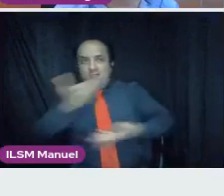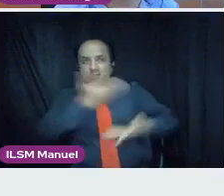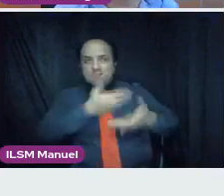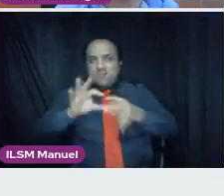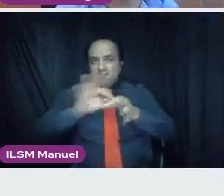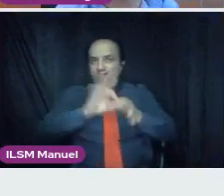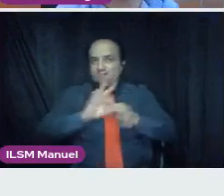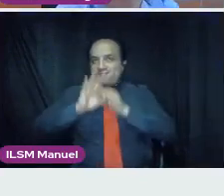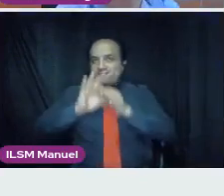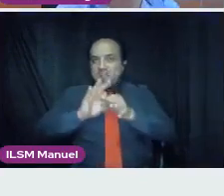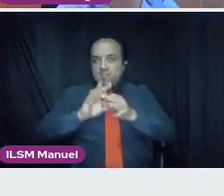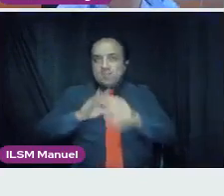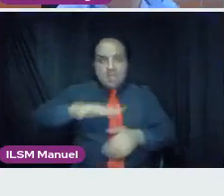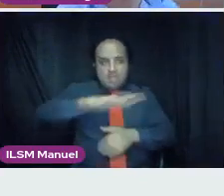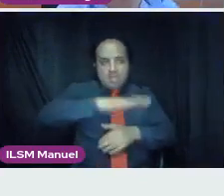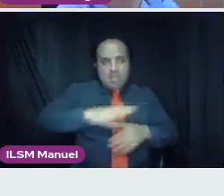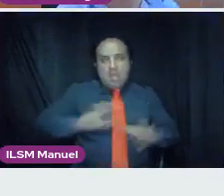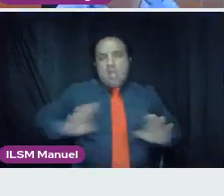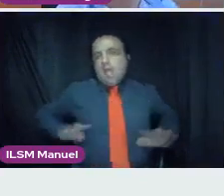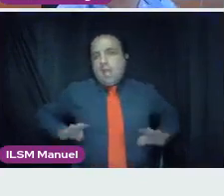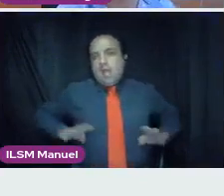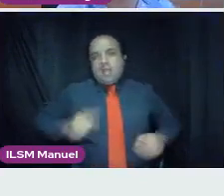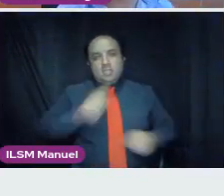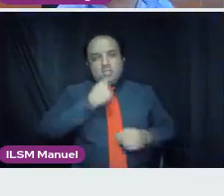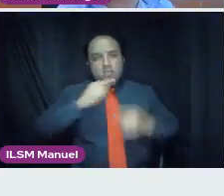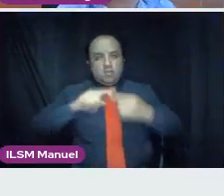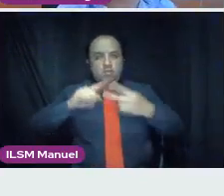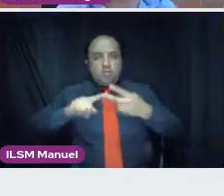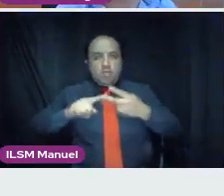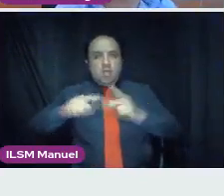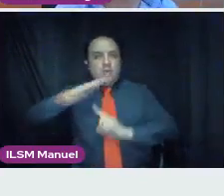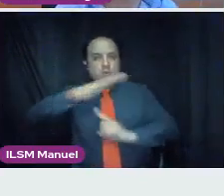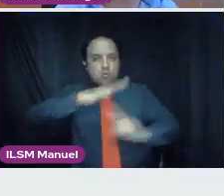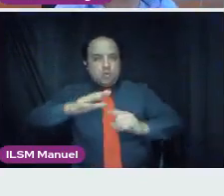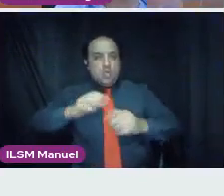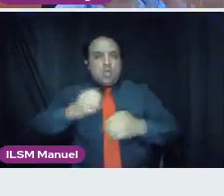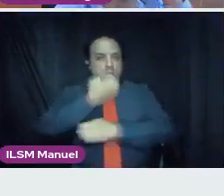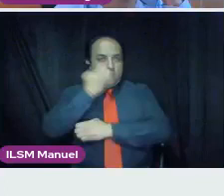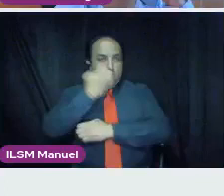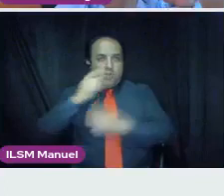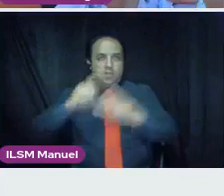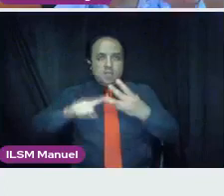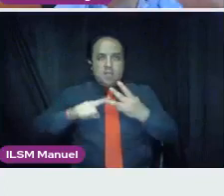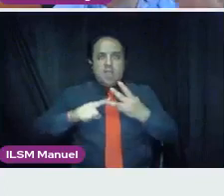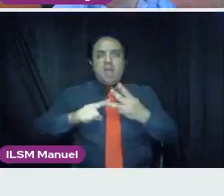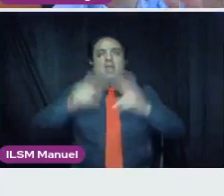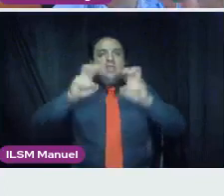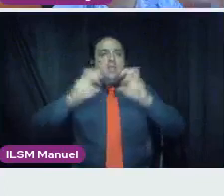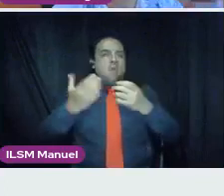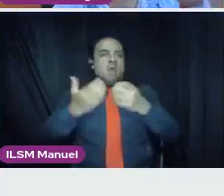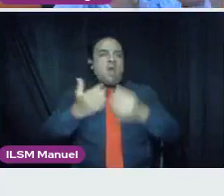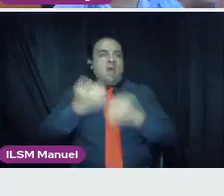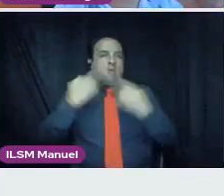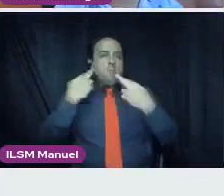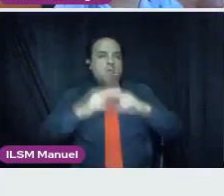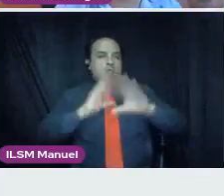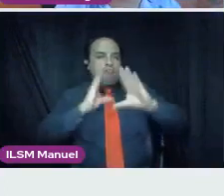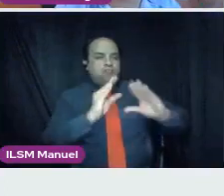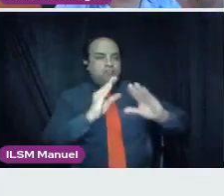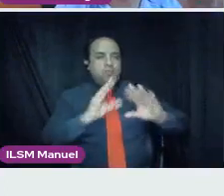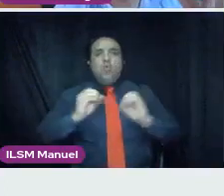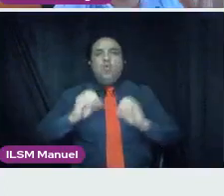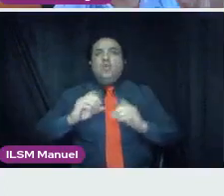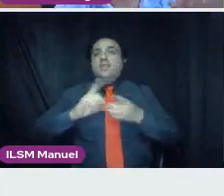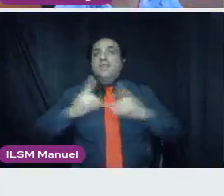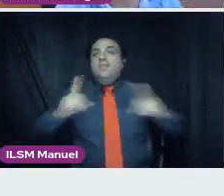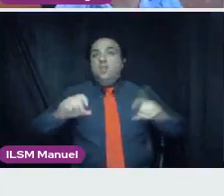el comportamiento infantil, el clima escolar, logros académicos, desarrollo socioemocional. Y como es un tema bastante